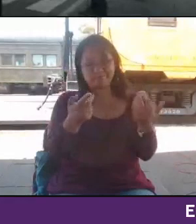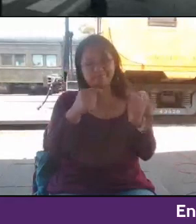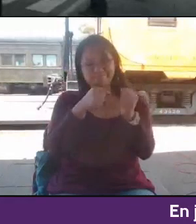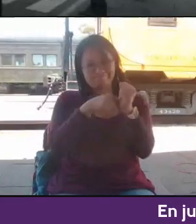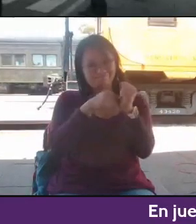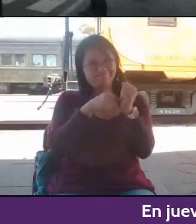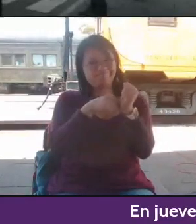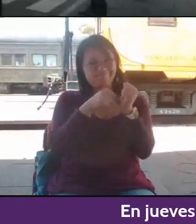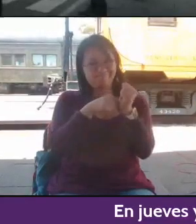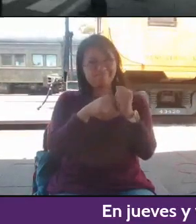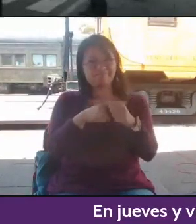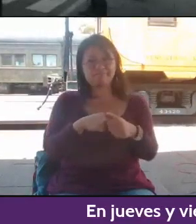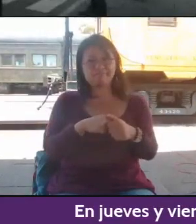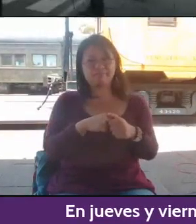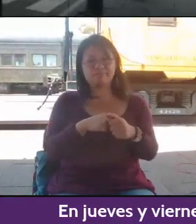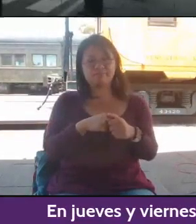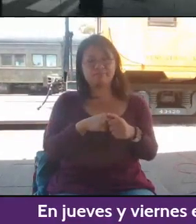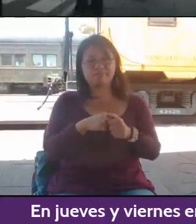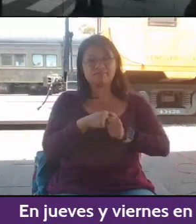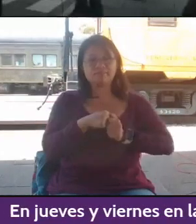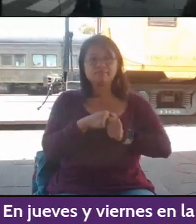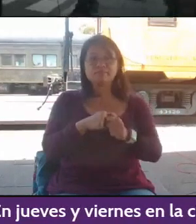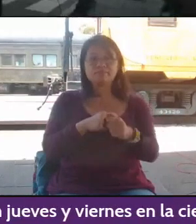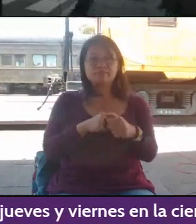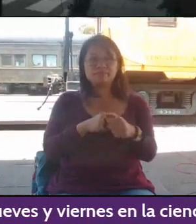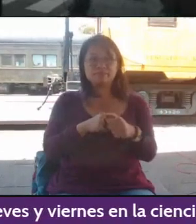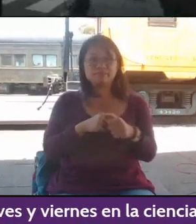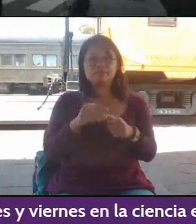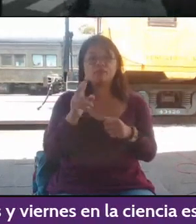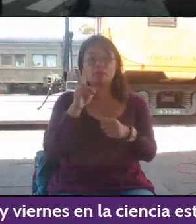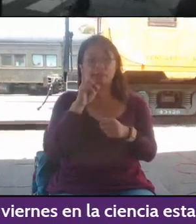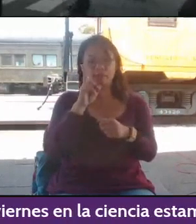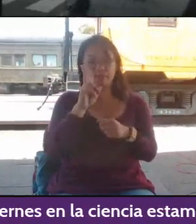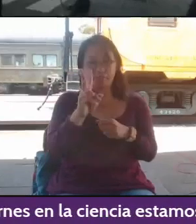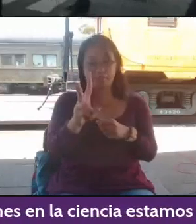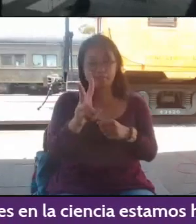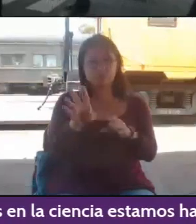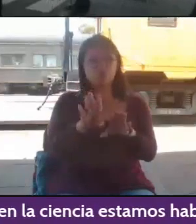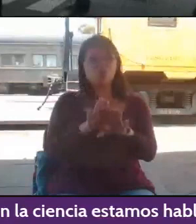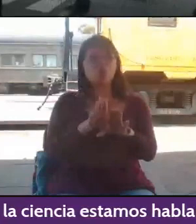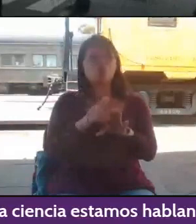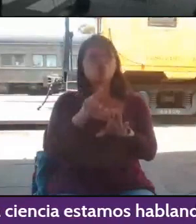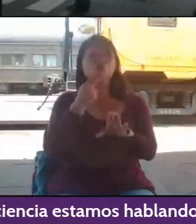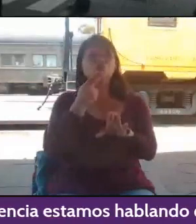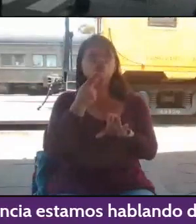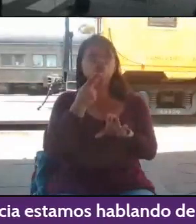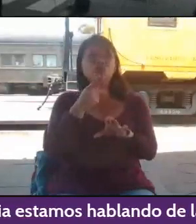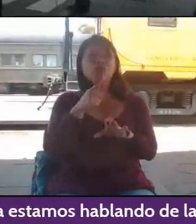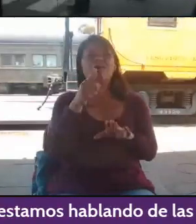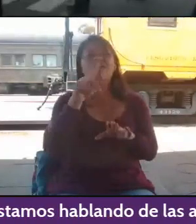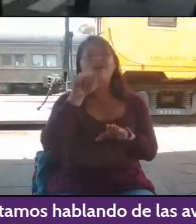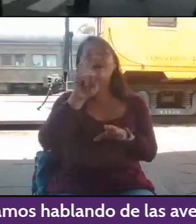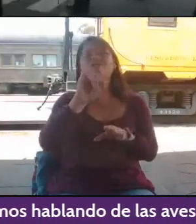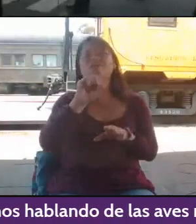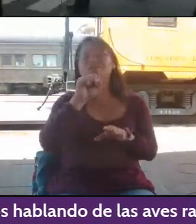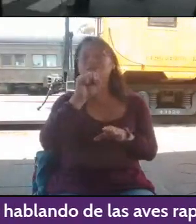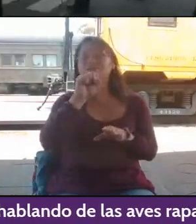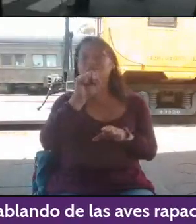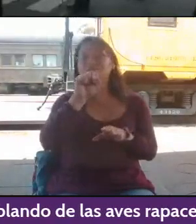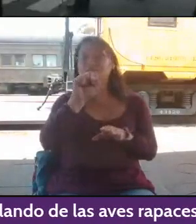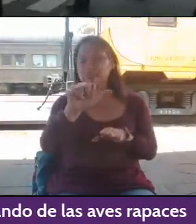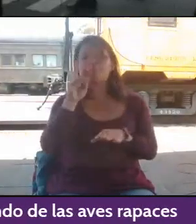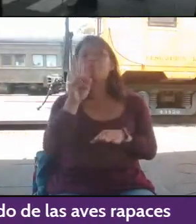más? Ahora fíjense cómo funciona el camuflaje. Este es un video de alguna parte de Asia. No tengo idea de qué se trate, pero es